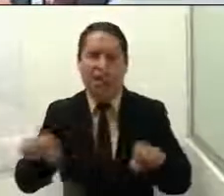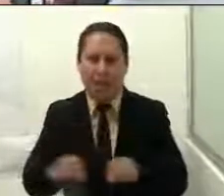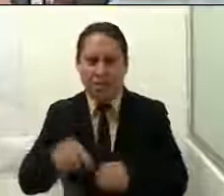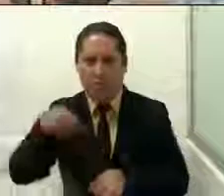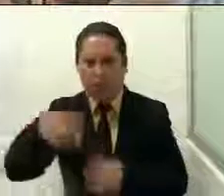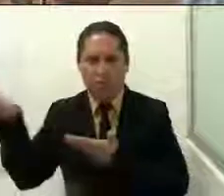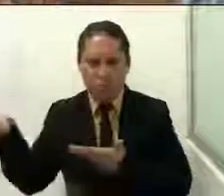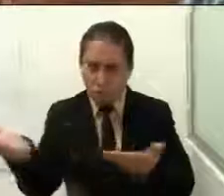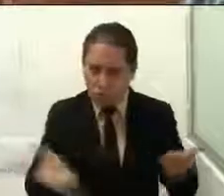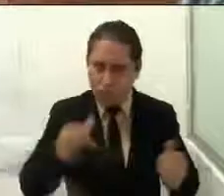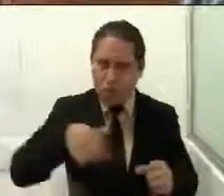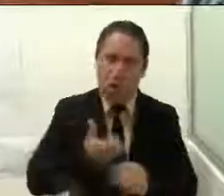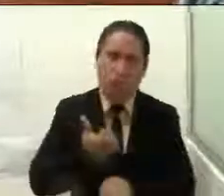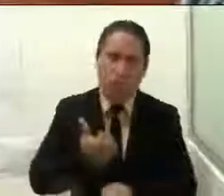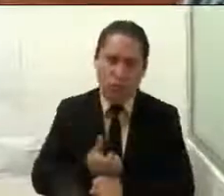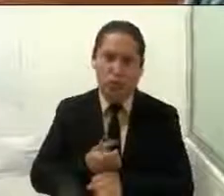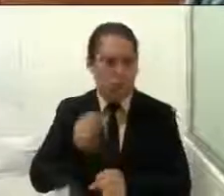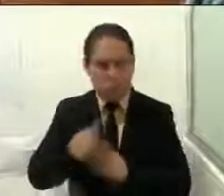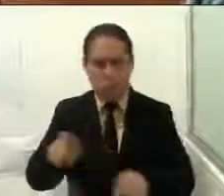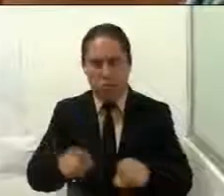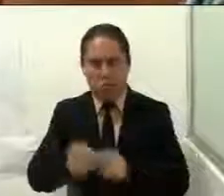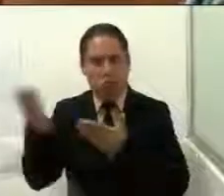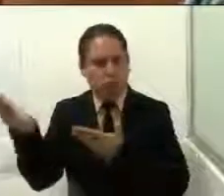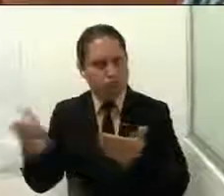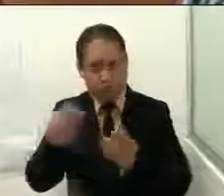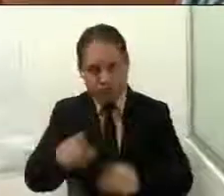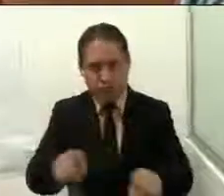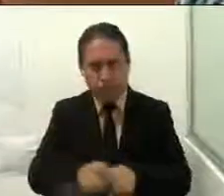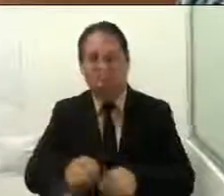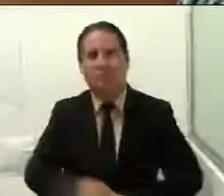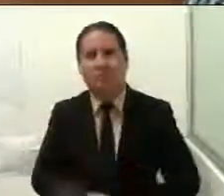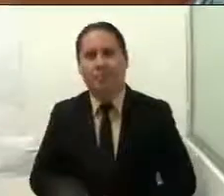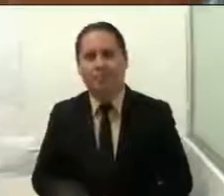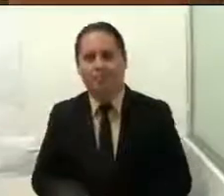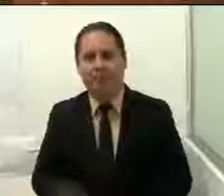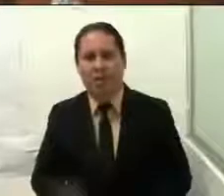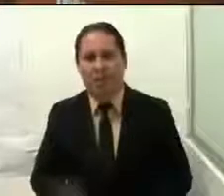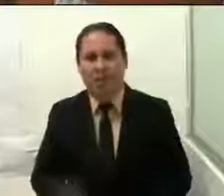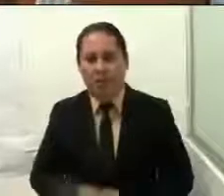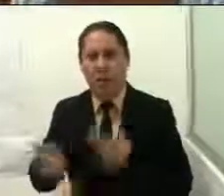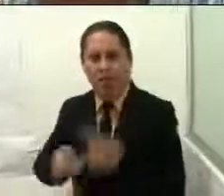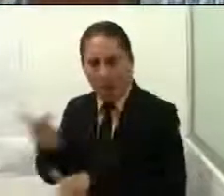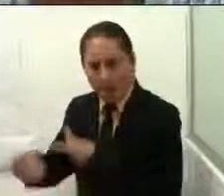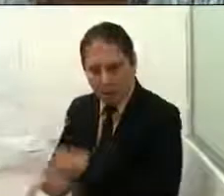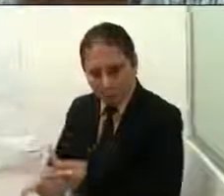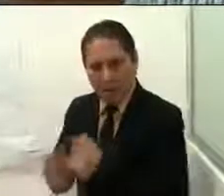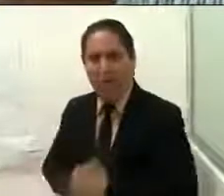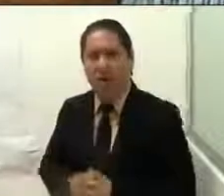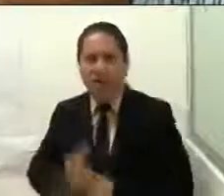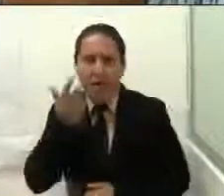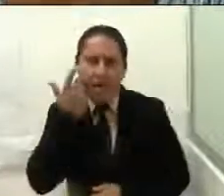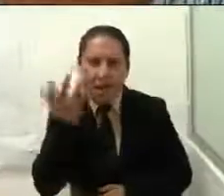este congreso del estado que es la casa de todos los chiapanecos y antes de hacer mi pregunta quiero